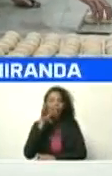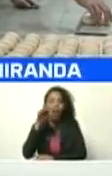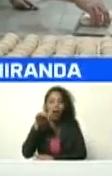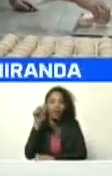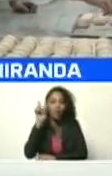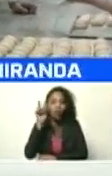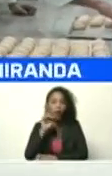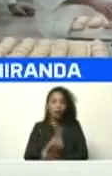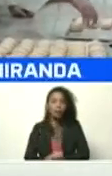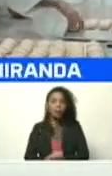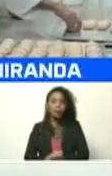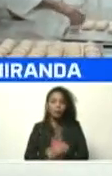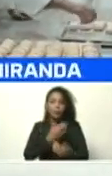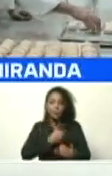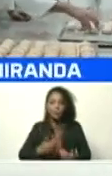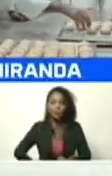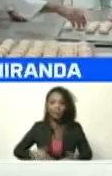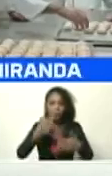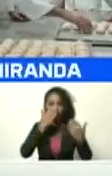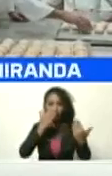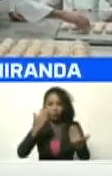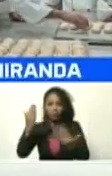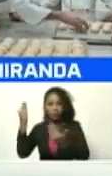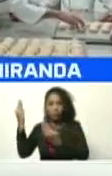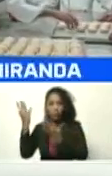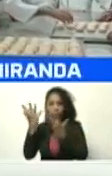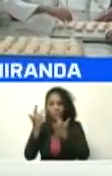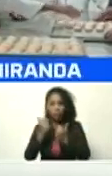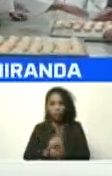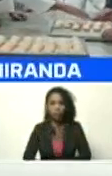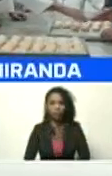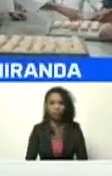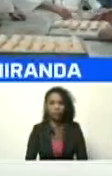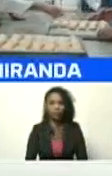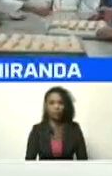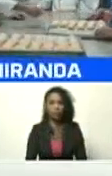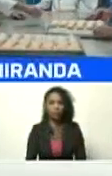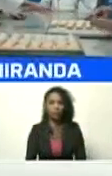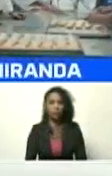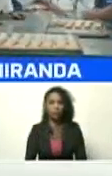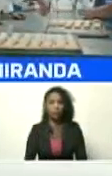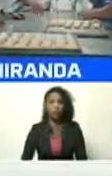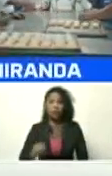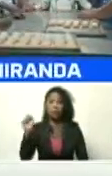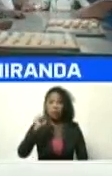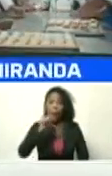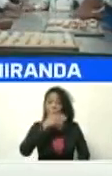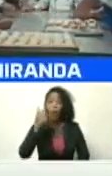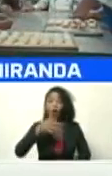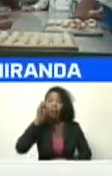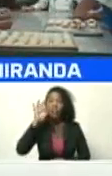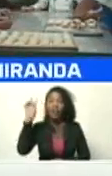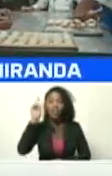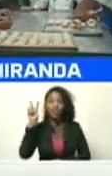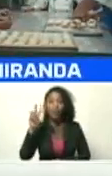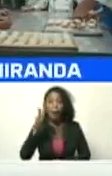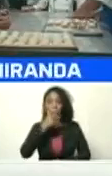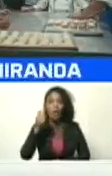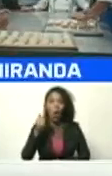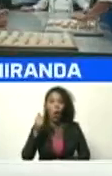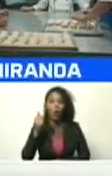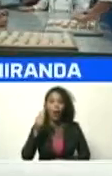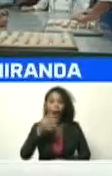Venezuela. Presidente. Ajá, lo escucho, presidente. Y si es el mejor café de Venezuela, es el mejor café del